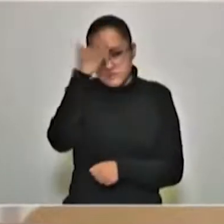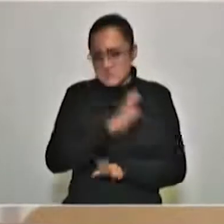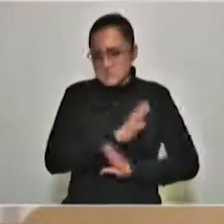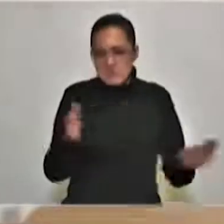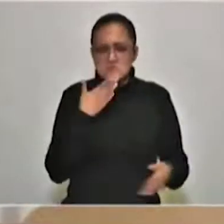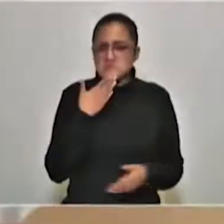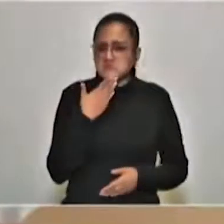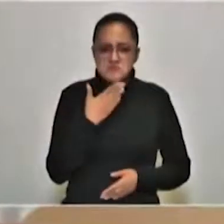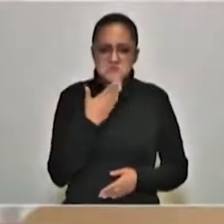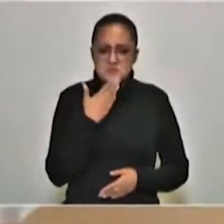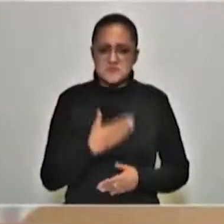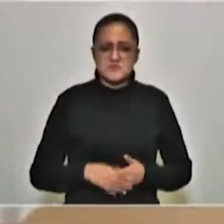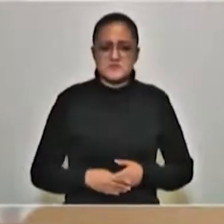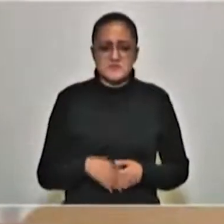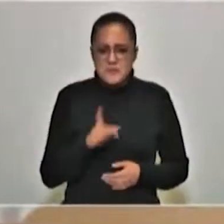avante